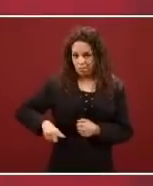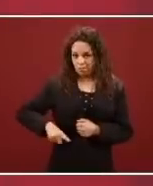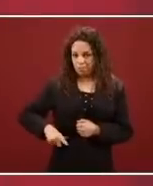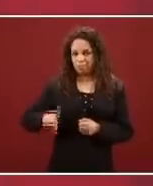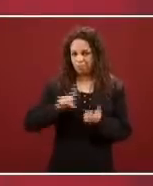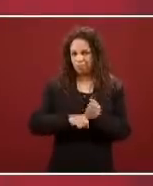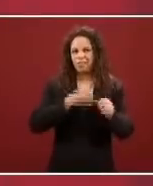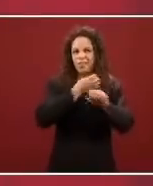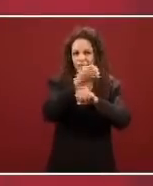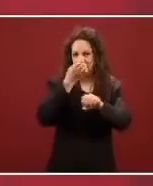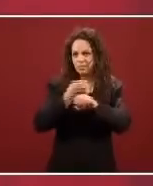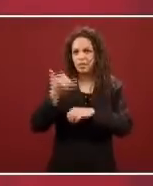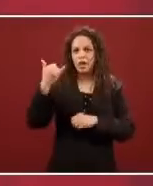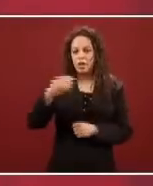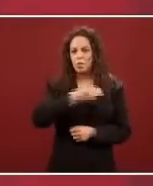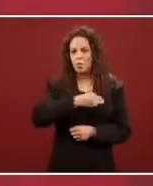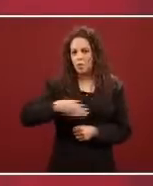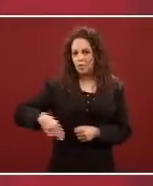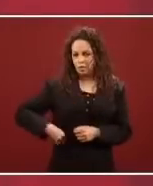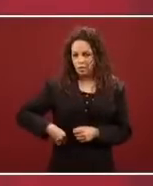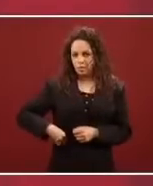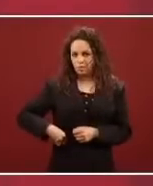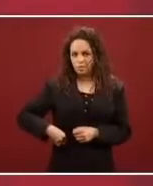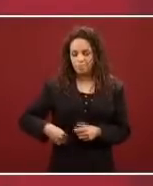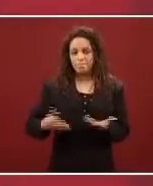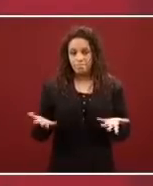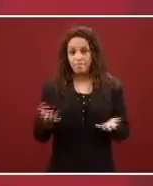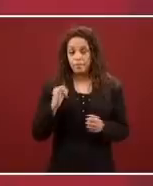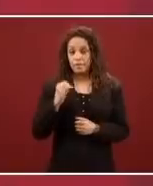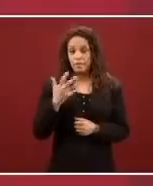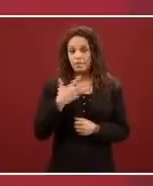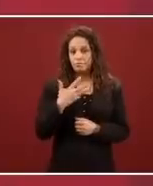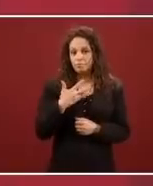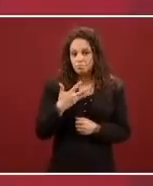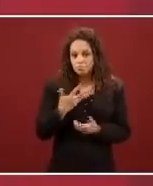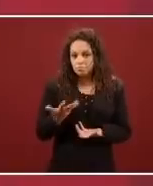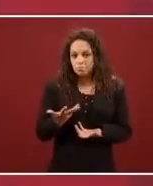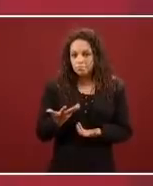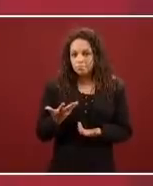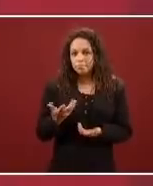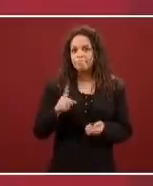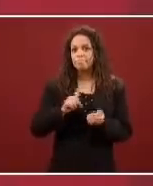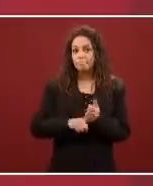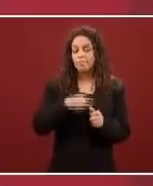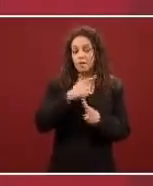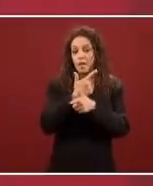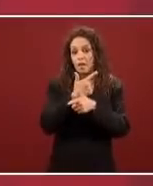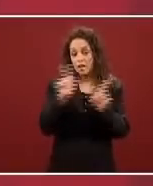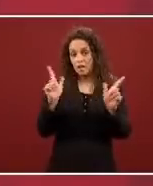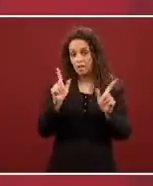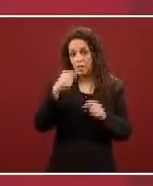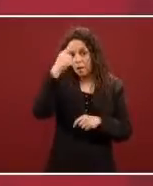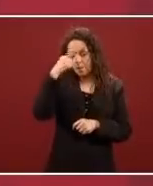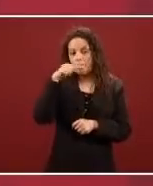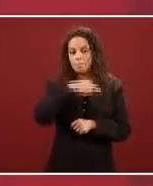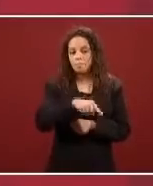estatal y municipal tiene también cierta libertad y autonomía para hacer algunas